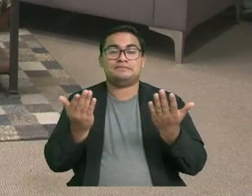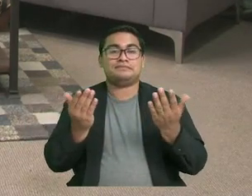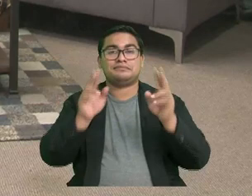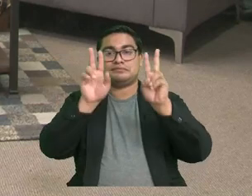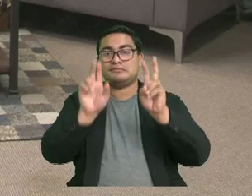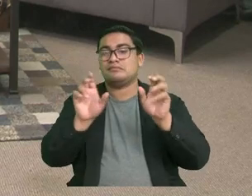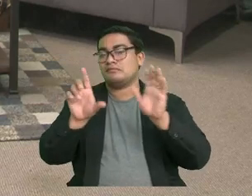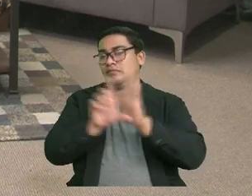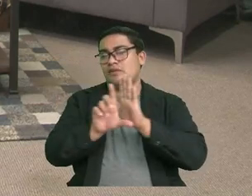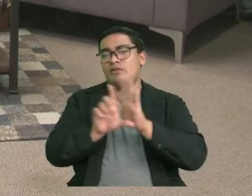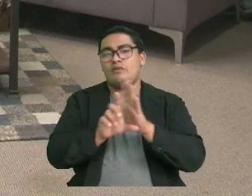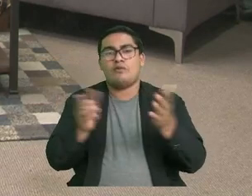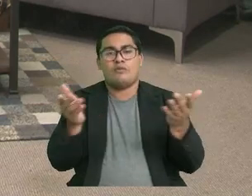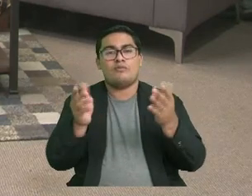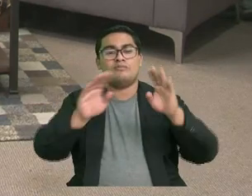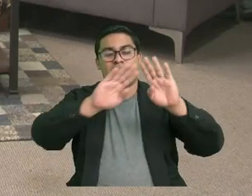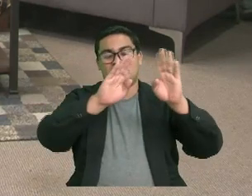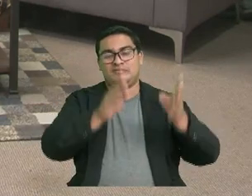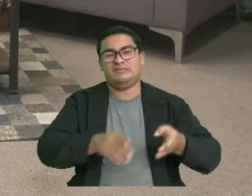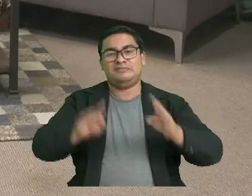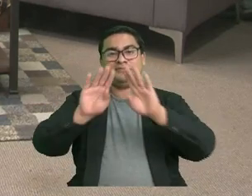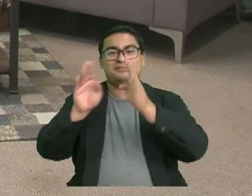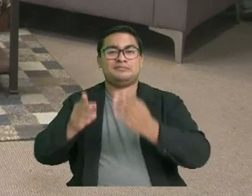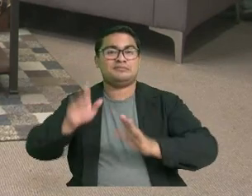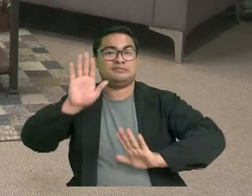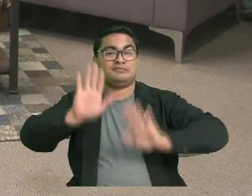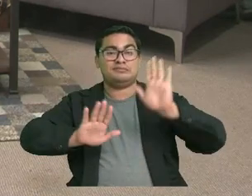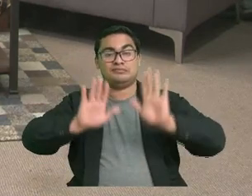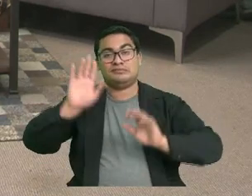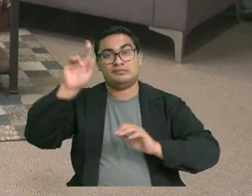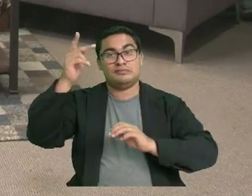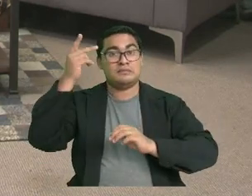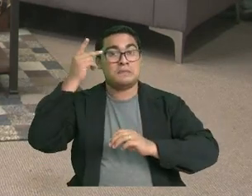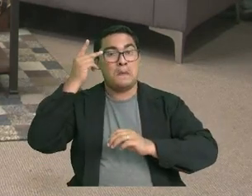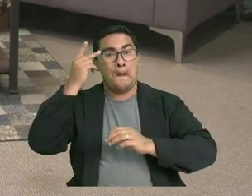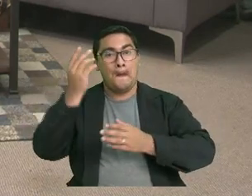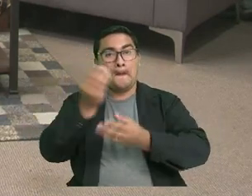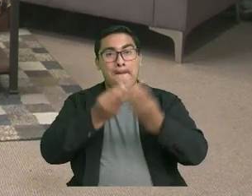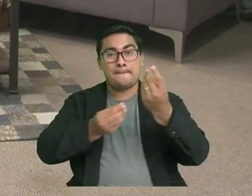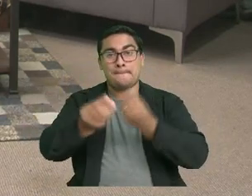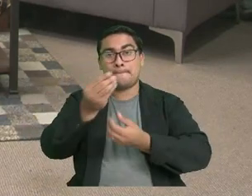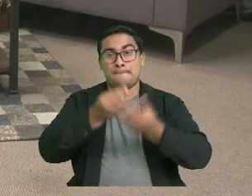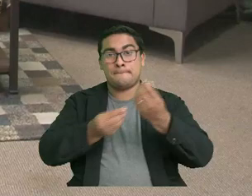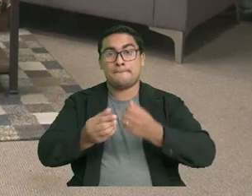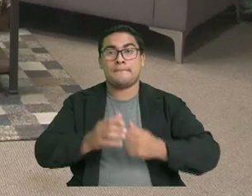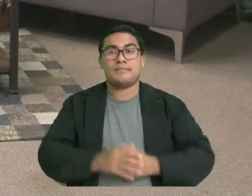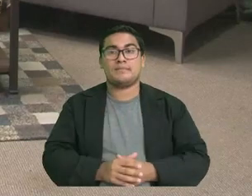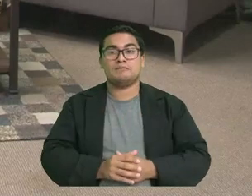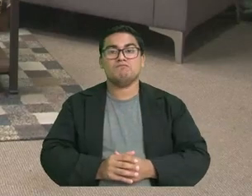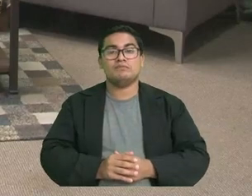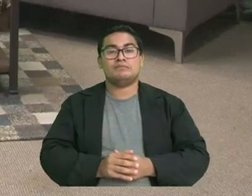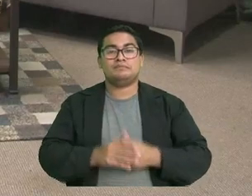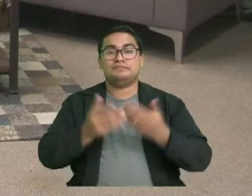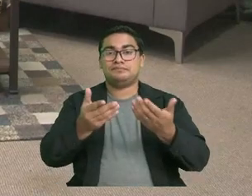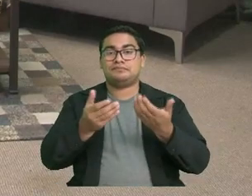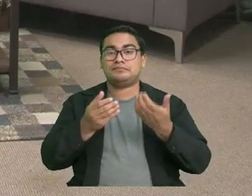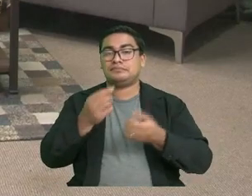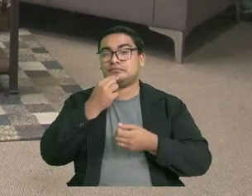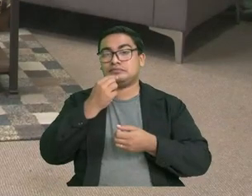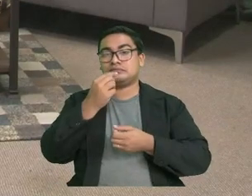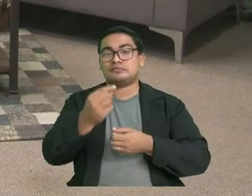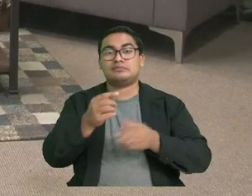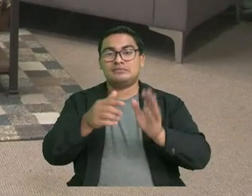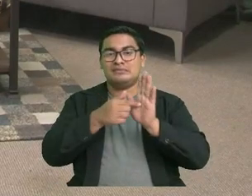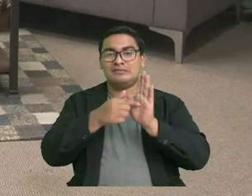la participación política de la mujer en el ámbito político y en el ámbito económico? Bueno, quiero decirle que cuando